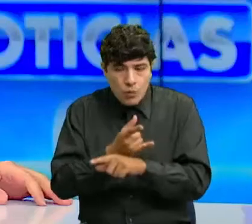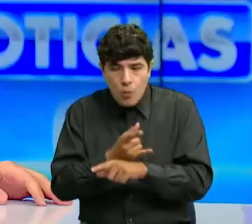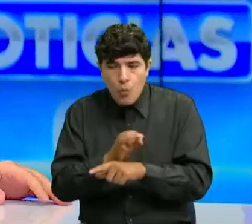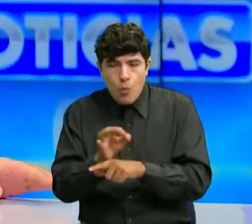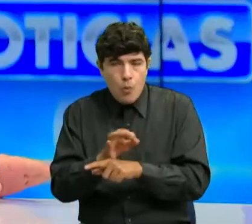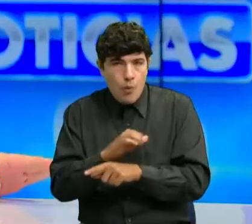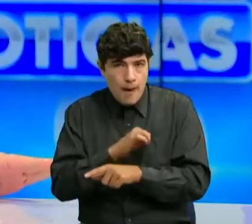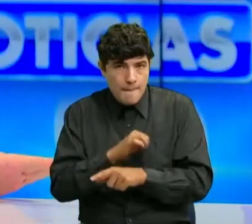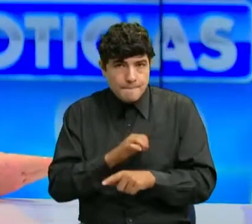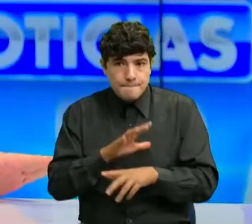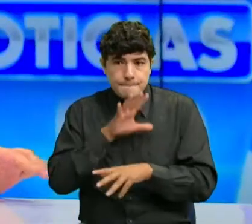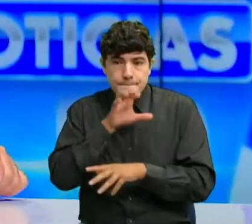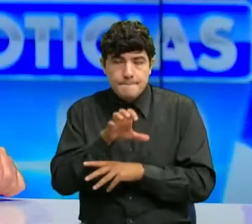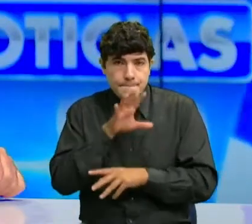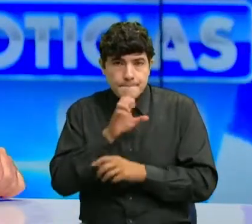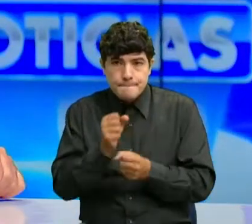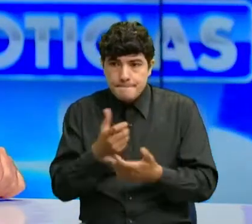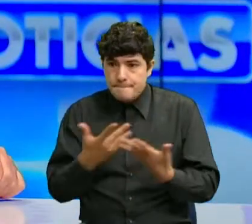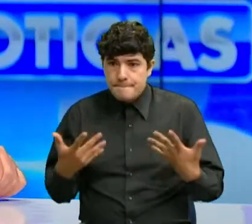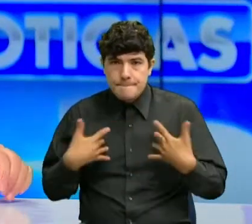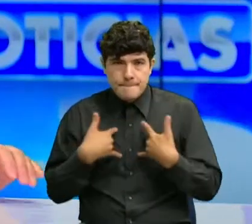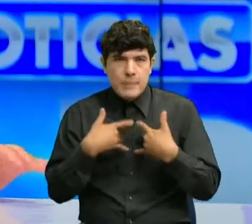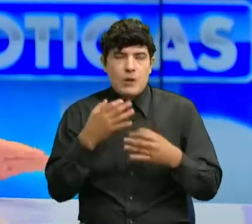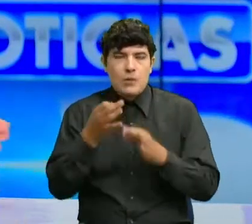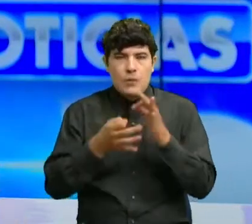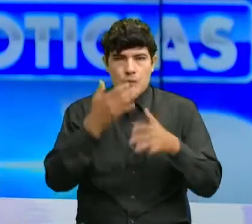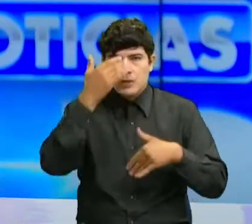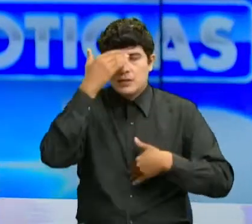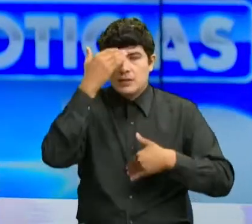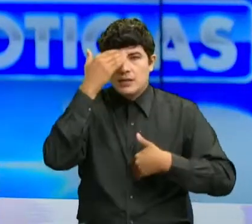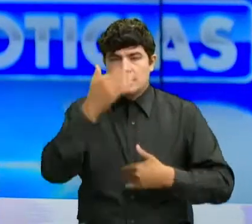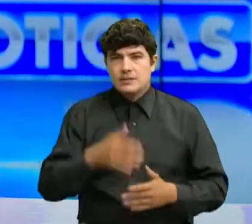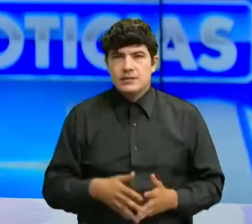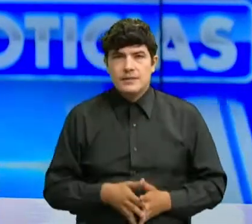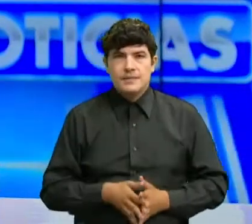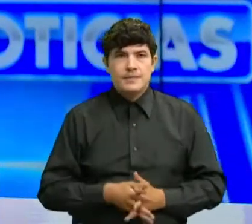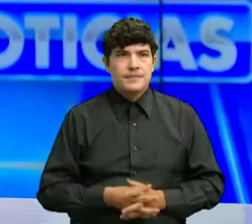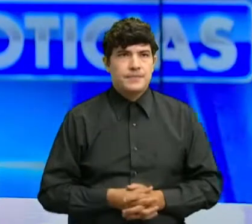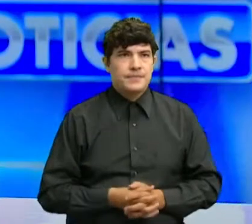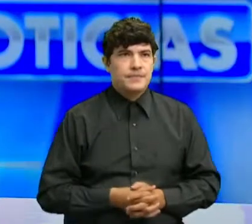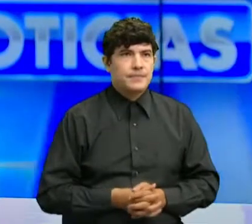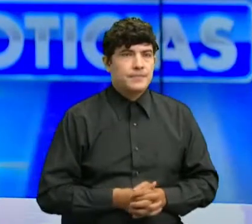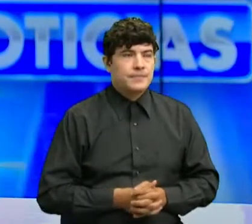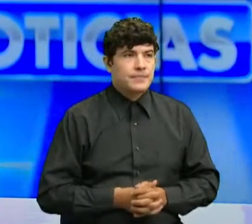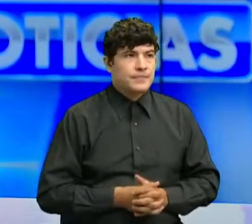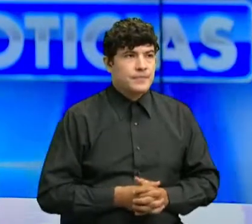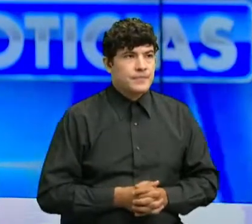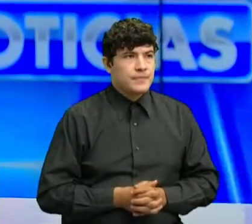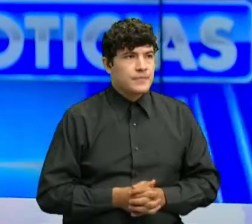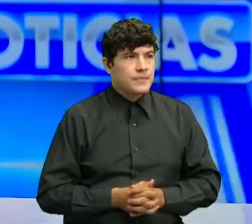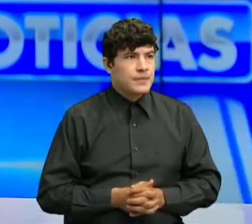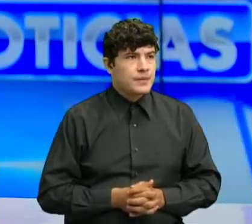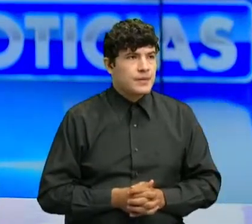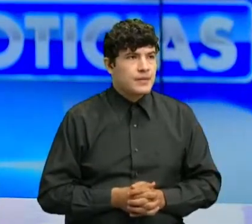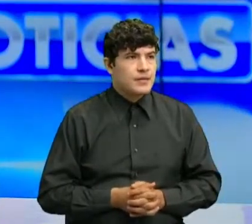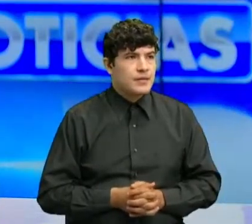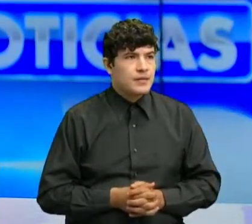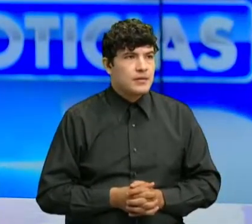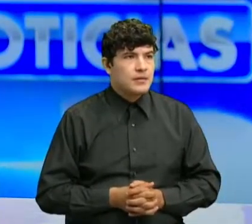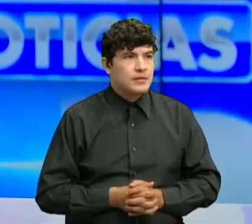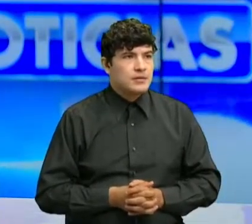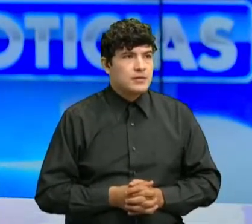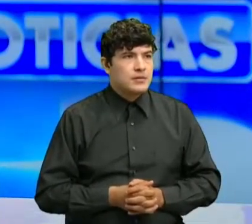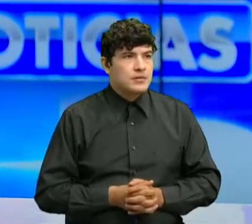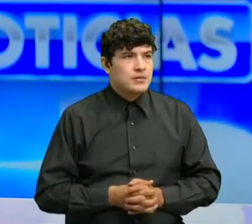pasión en el barrio 11 de noviembre del municipio de los patios la comunidad luego de varias semanas deberá terminar la pavimentación de una de las principales